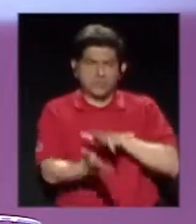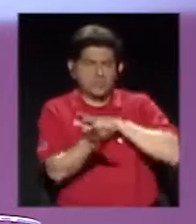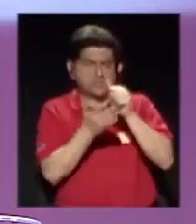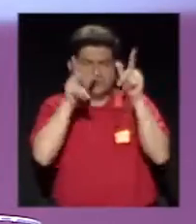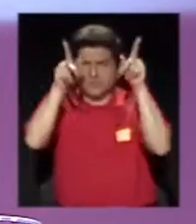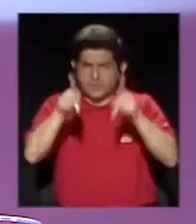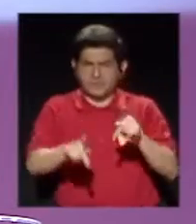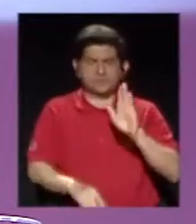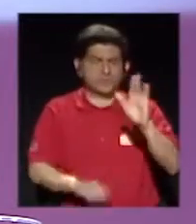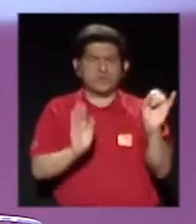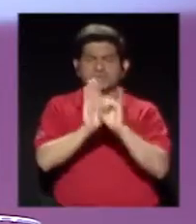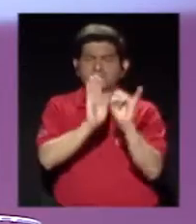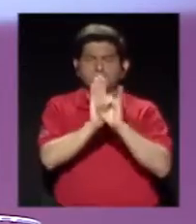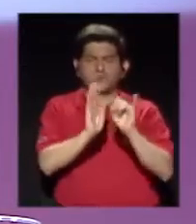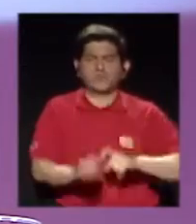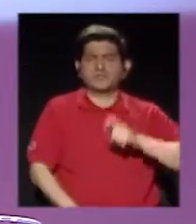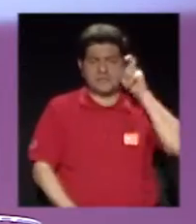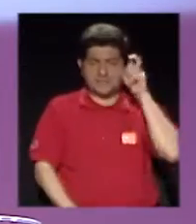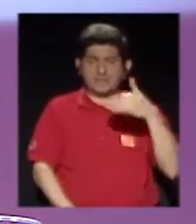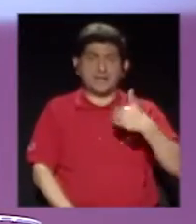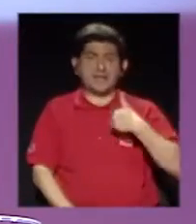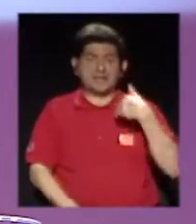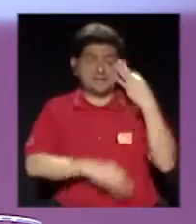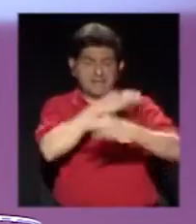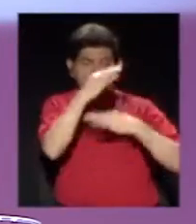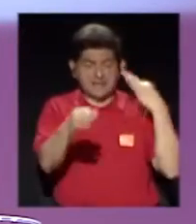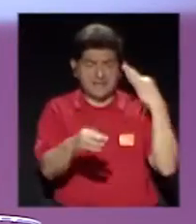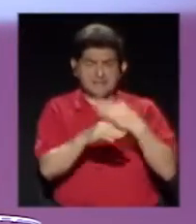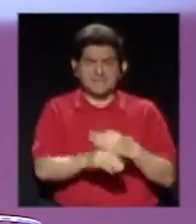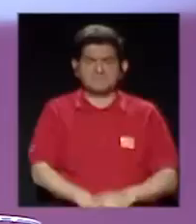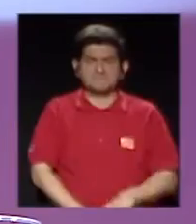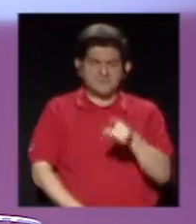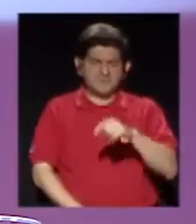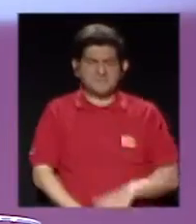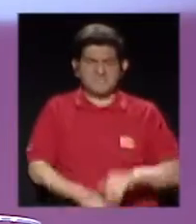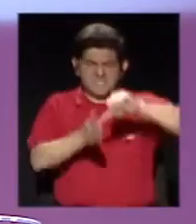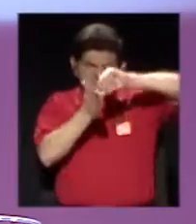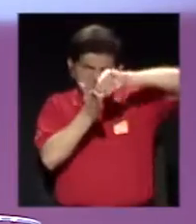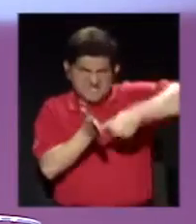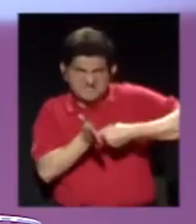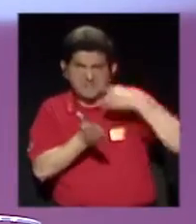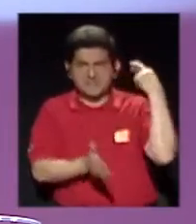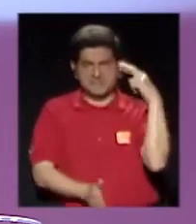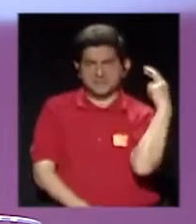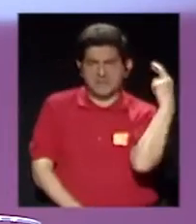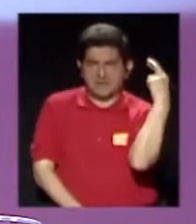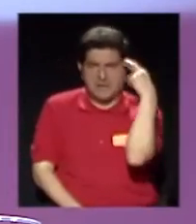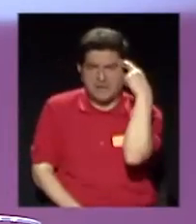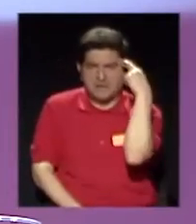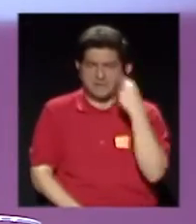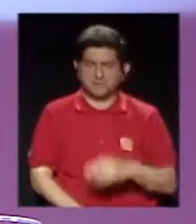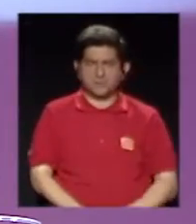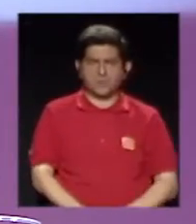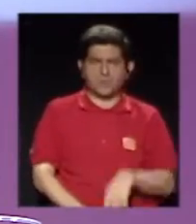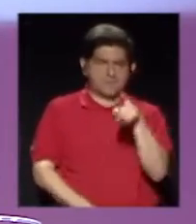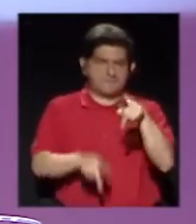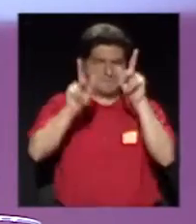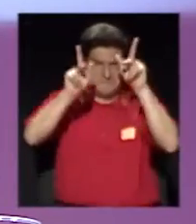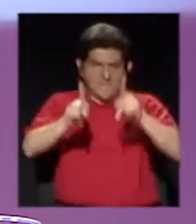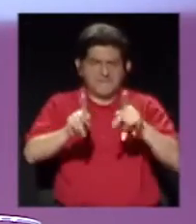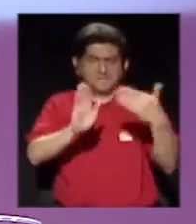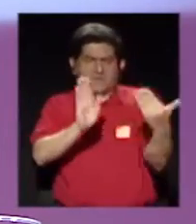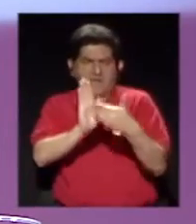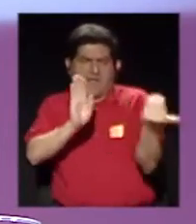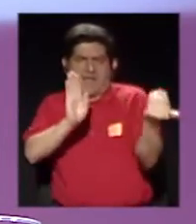una persona por su identidad sexual y que además tiene un tipo de saña enfocado precisamente en dañar